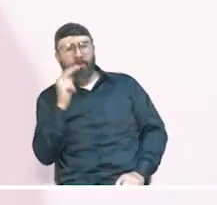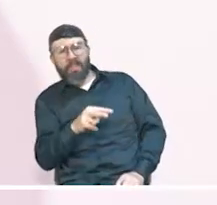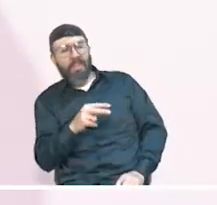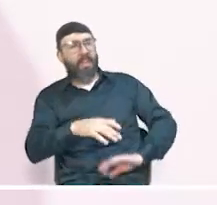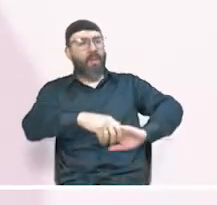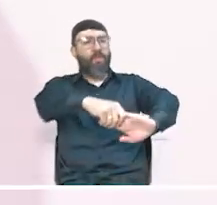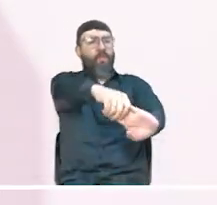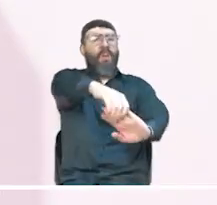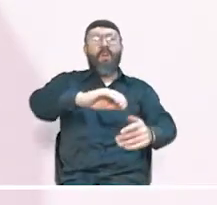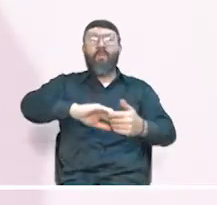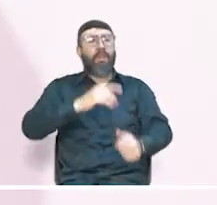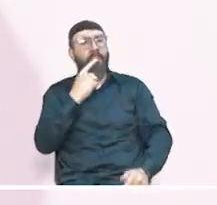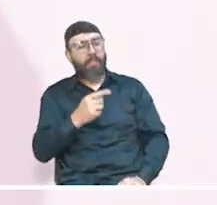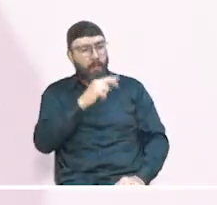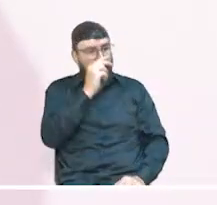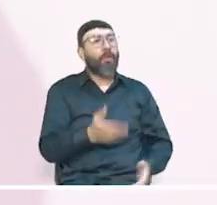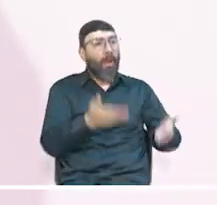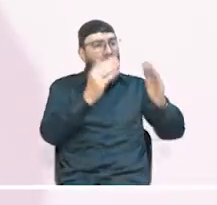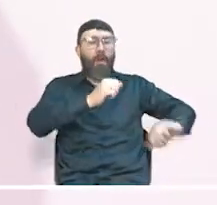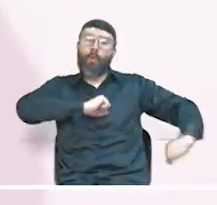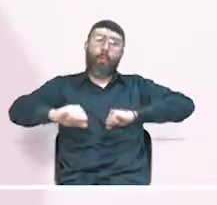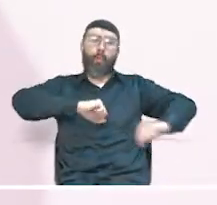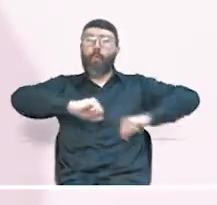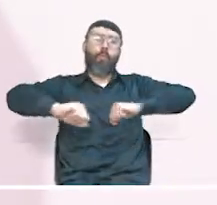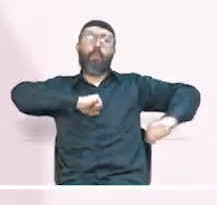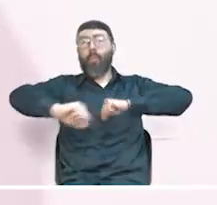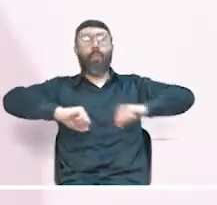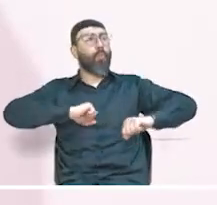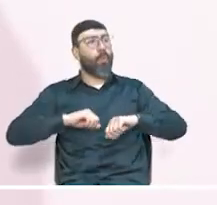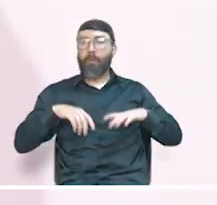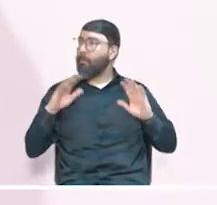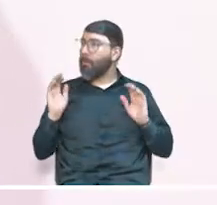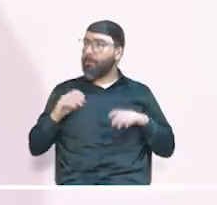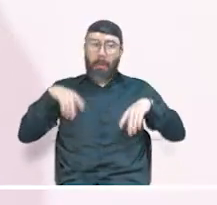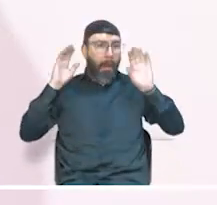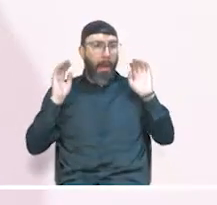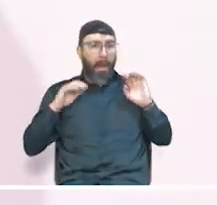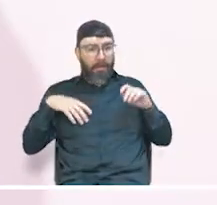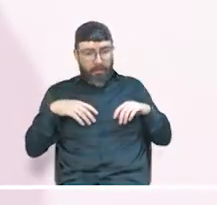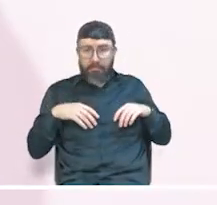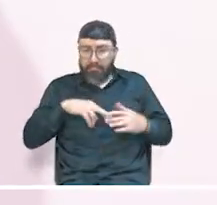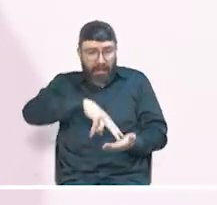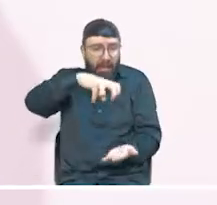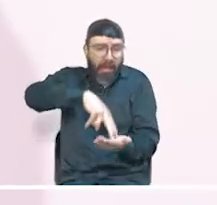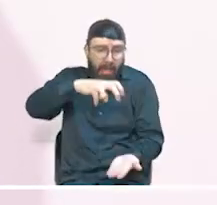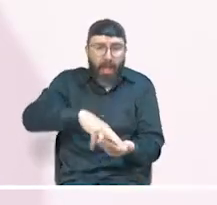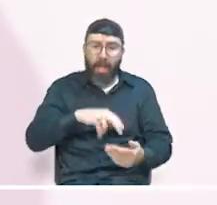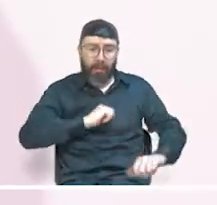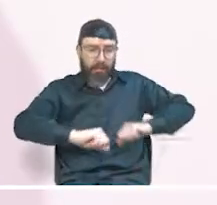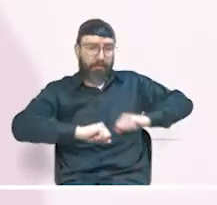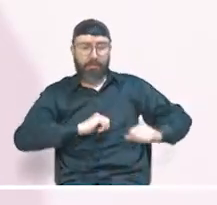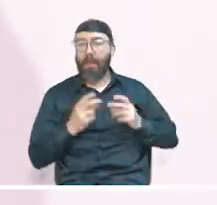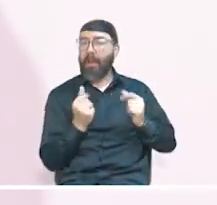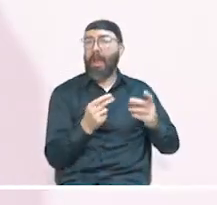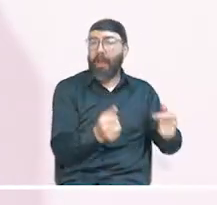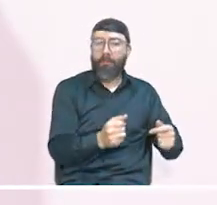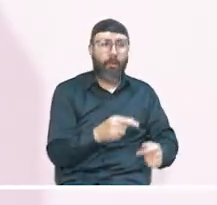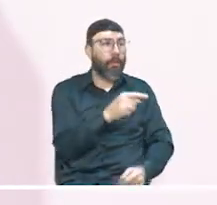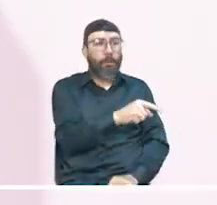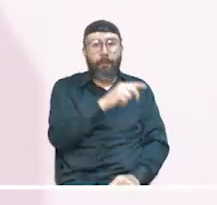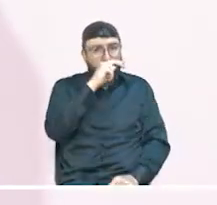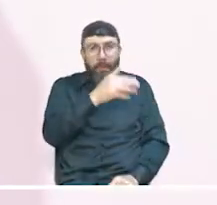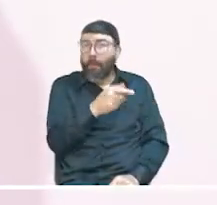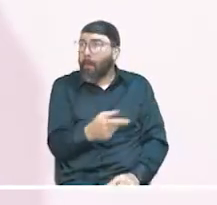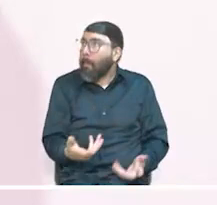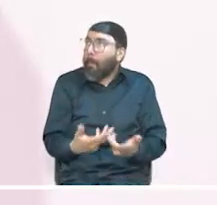dicen, bueno, niños, vamos calentando, vayan estirando que vamos a empezar. Y ellos de cualquier forma se tiran al piso y hacen ahí un estiramiento a la carrera, porque los niños no están en ese